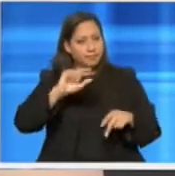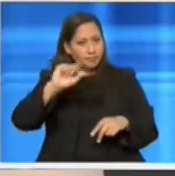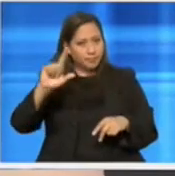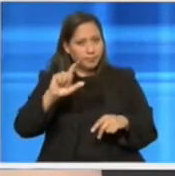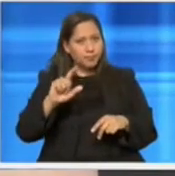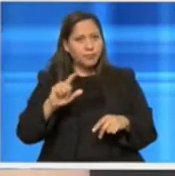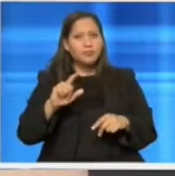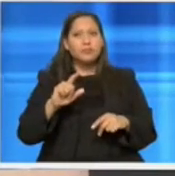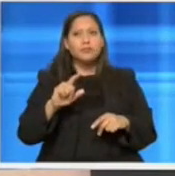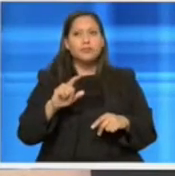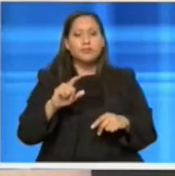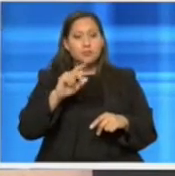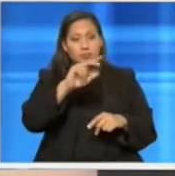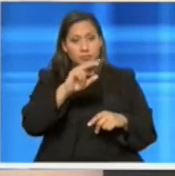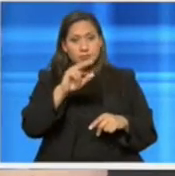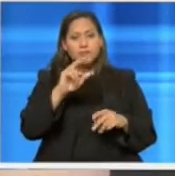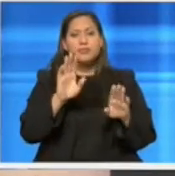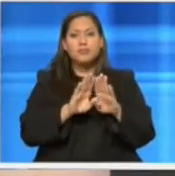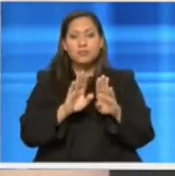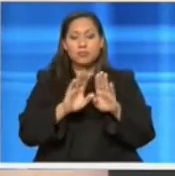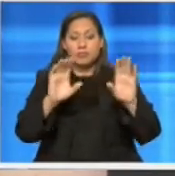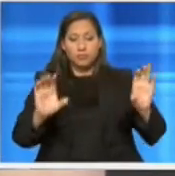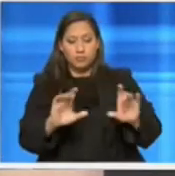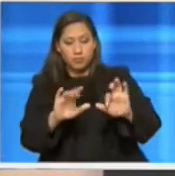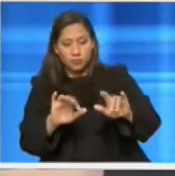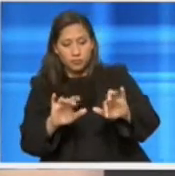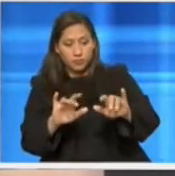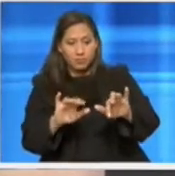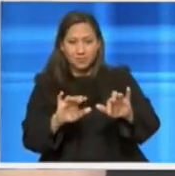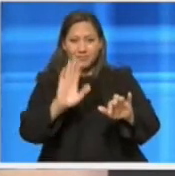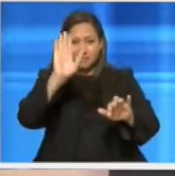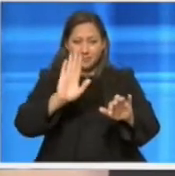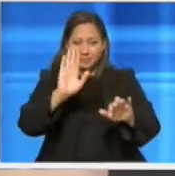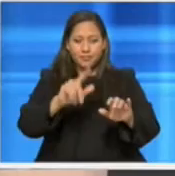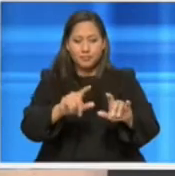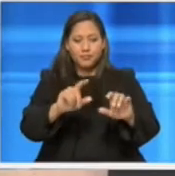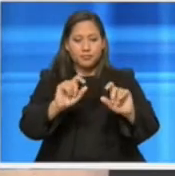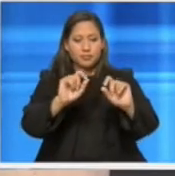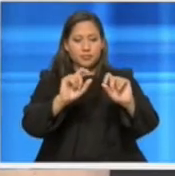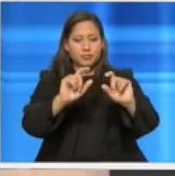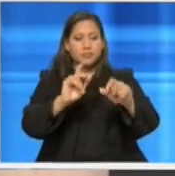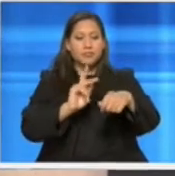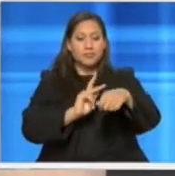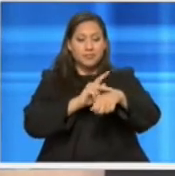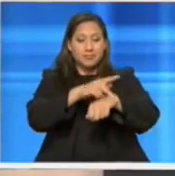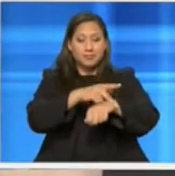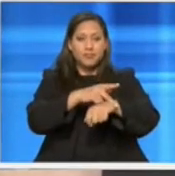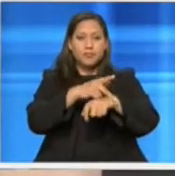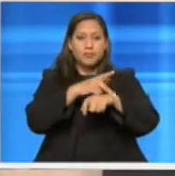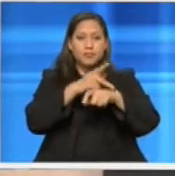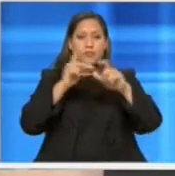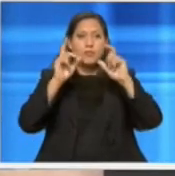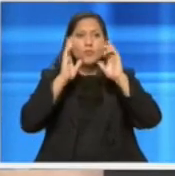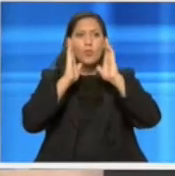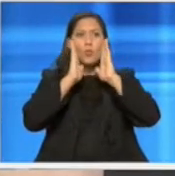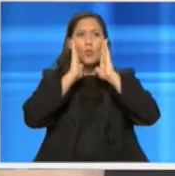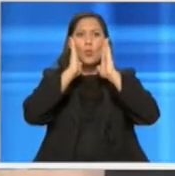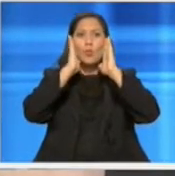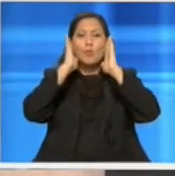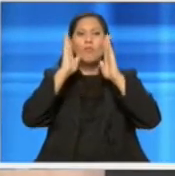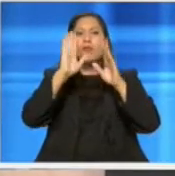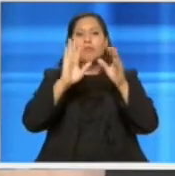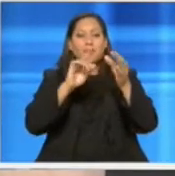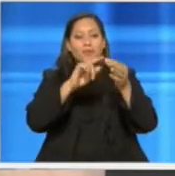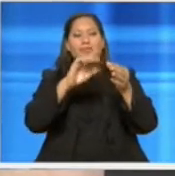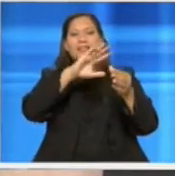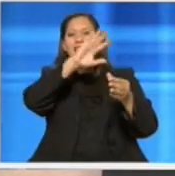lo visualizamos en una computadora que te aumenta el tamaño de la piel, se ve la piel como telita